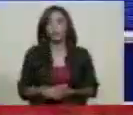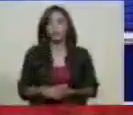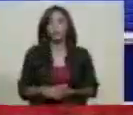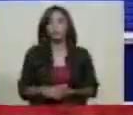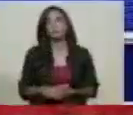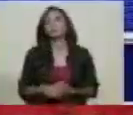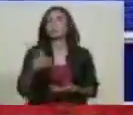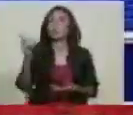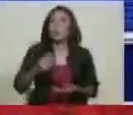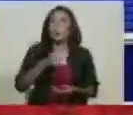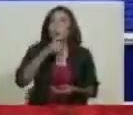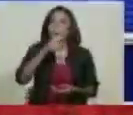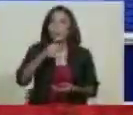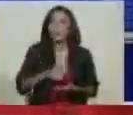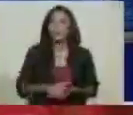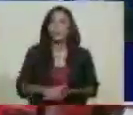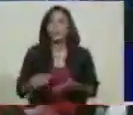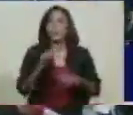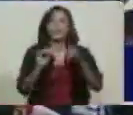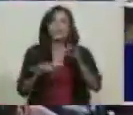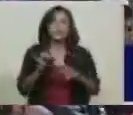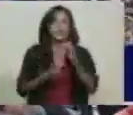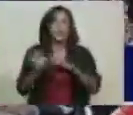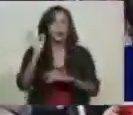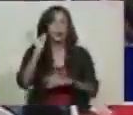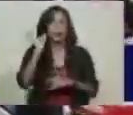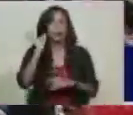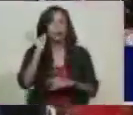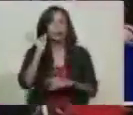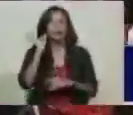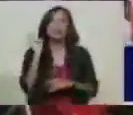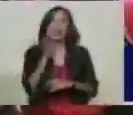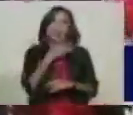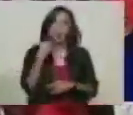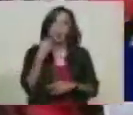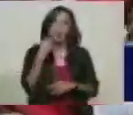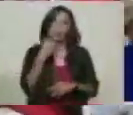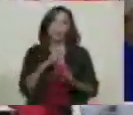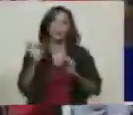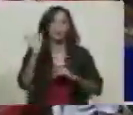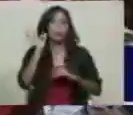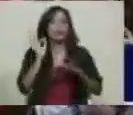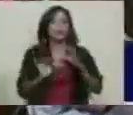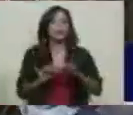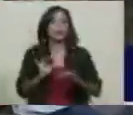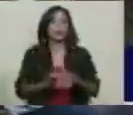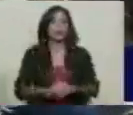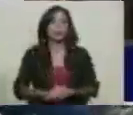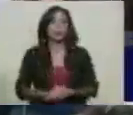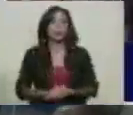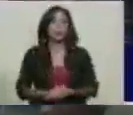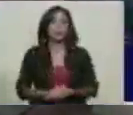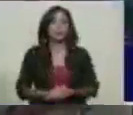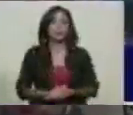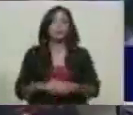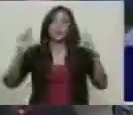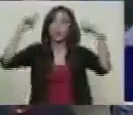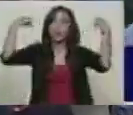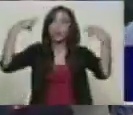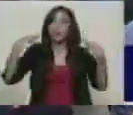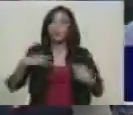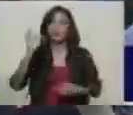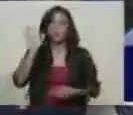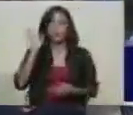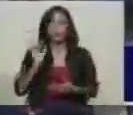la palabra a la secretaria de la Juventud del Partido Socialista Unido de Venezuela, Robexa